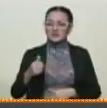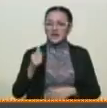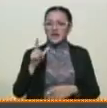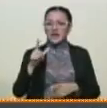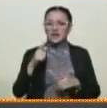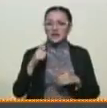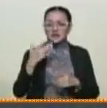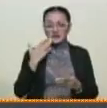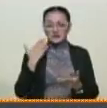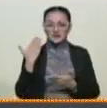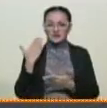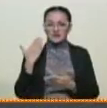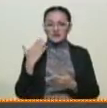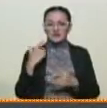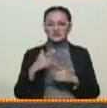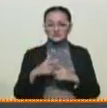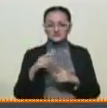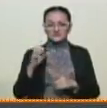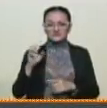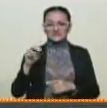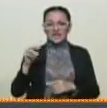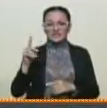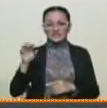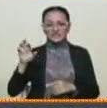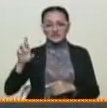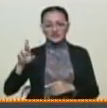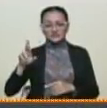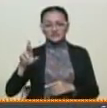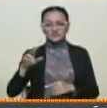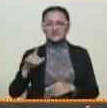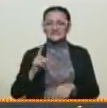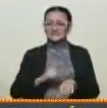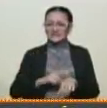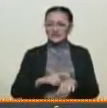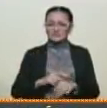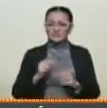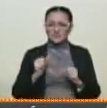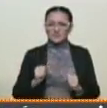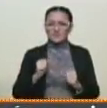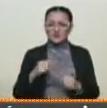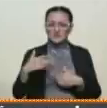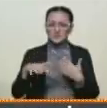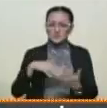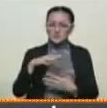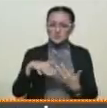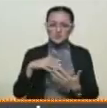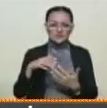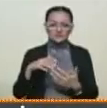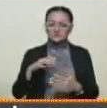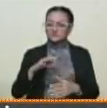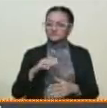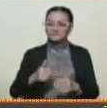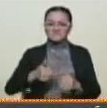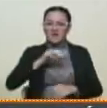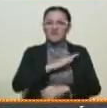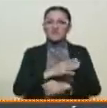Lukashenko, bueno, nosotros hemos pasado por un tiempo de tormenta y hemos salido más